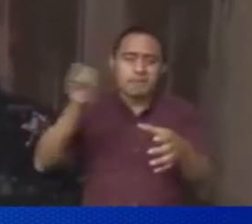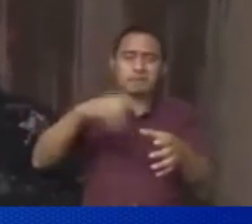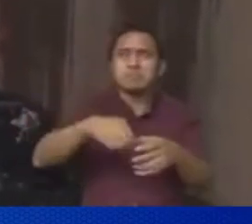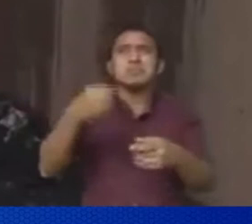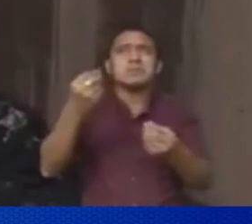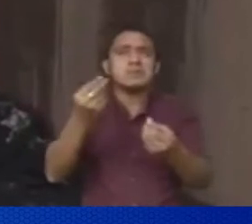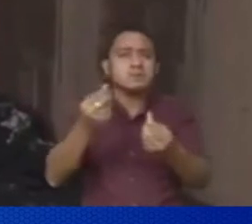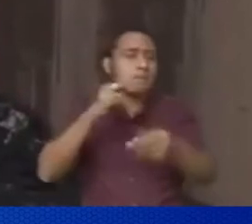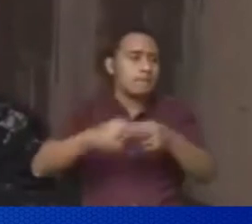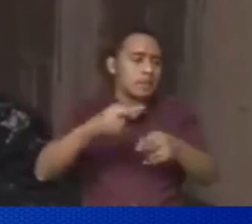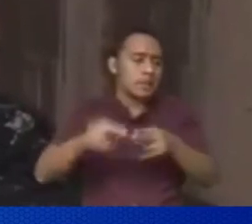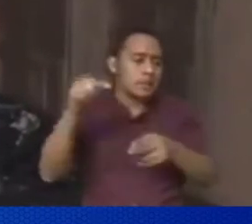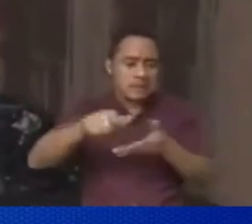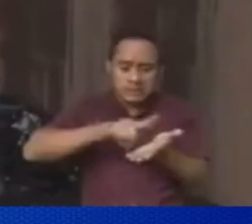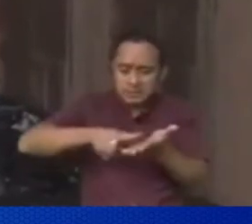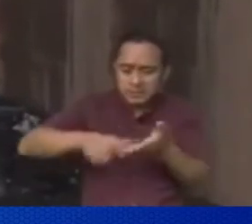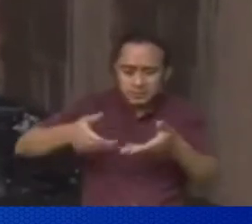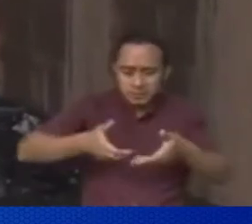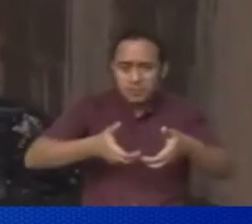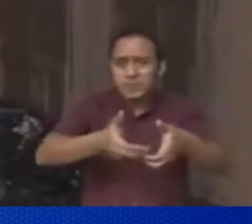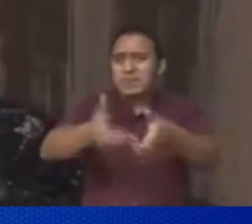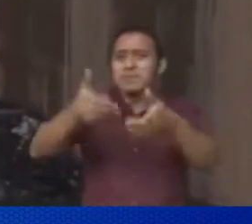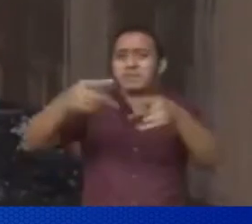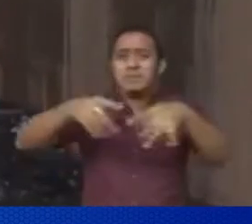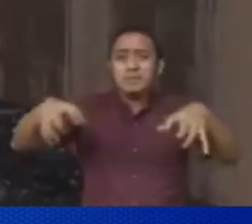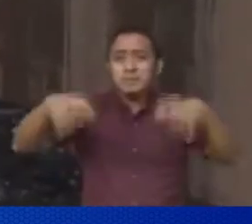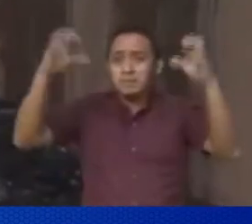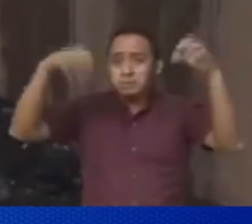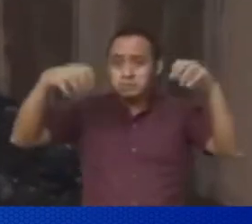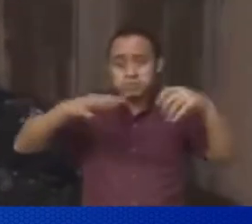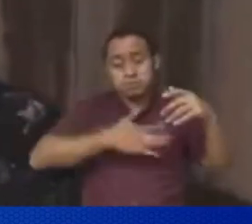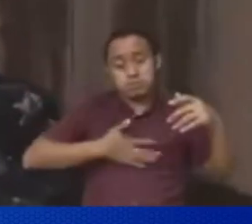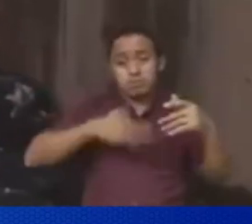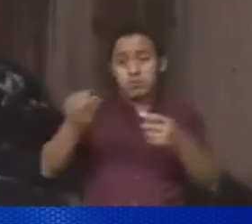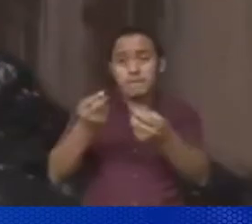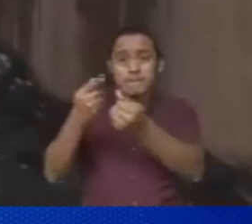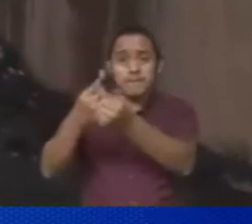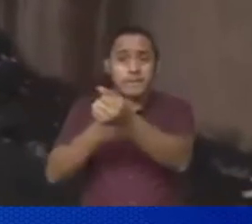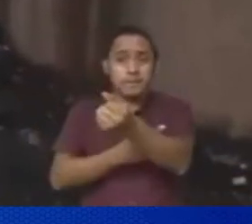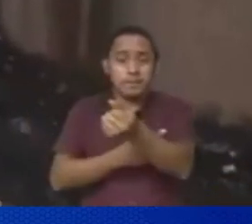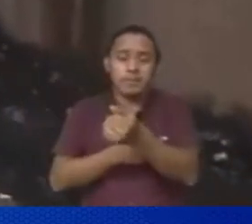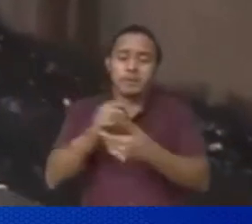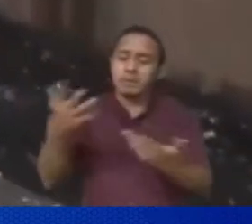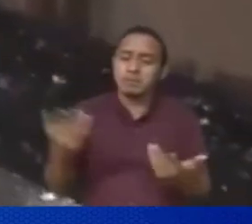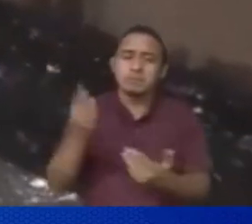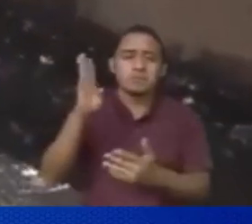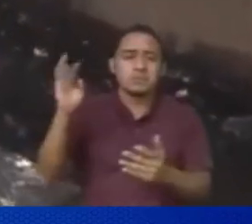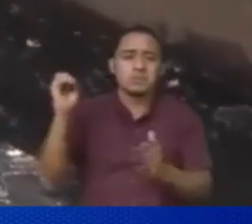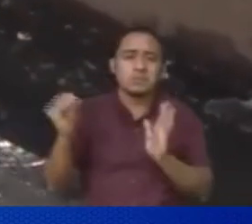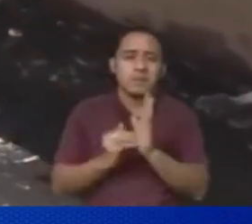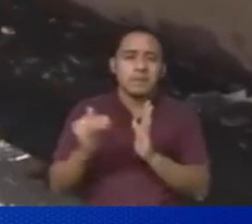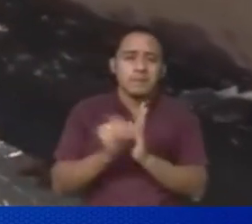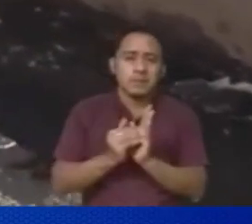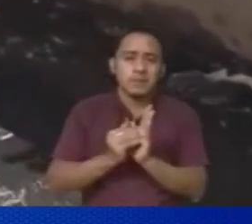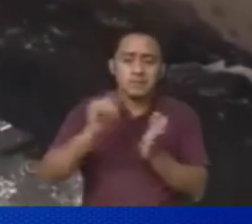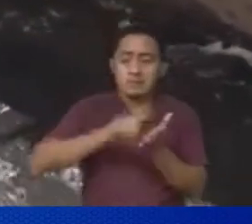en la limpieza de nuestro drenaje en este plan invierno, lo invertiríamos en proyectos. Más de 40 millones de córdoba a nosotros en mantener la